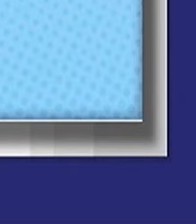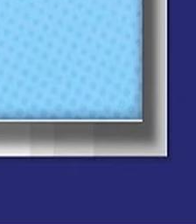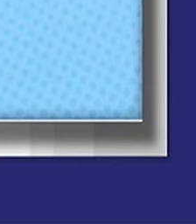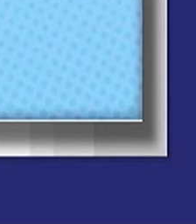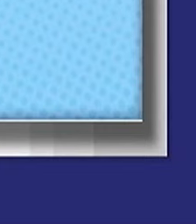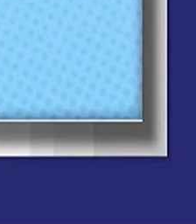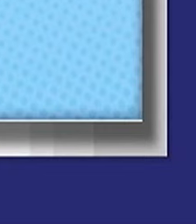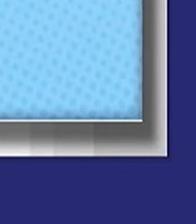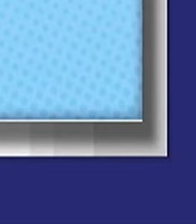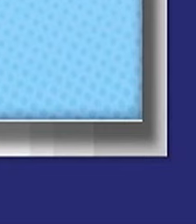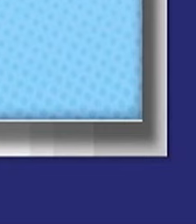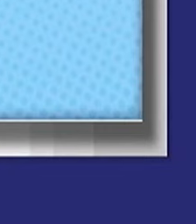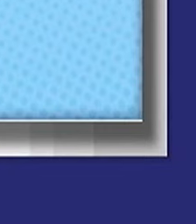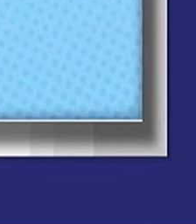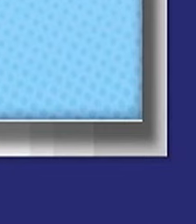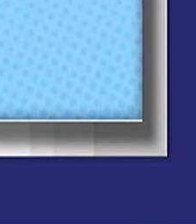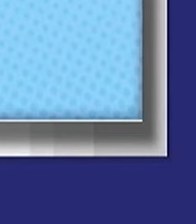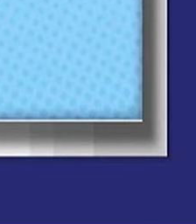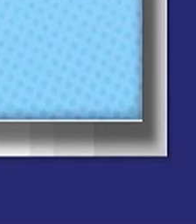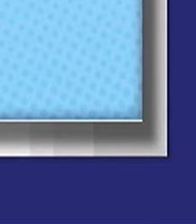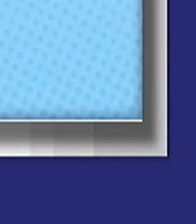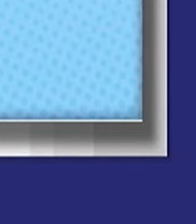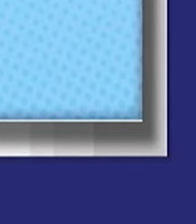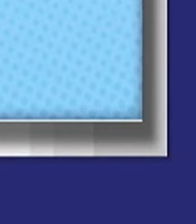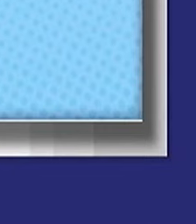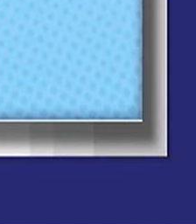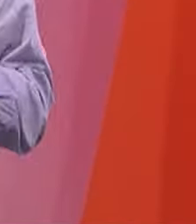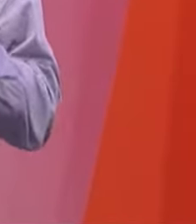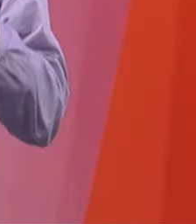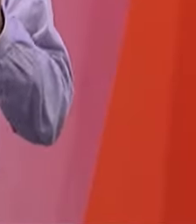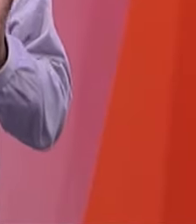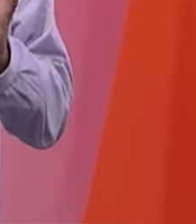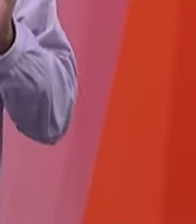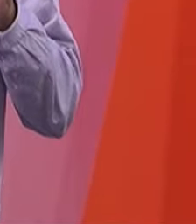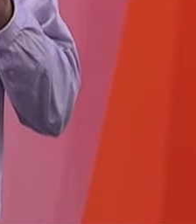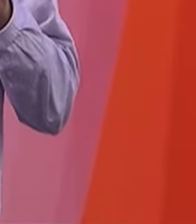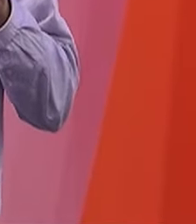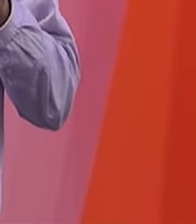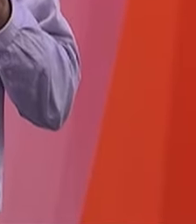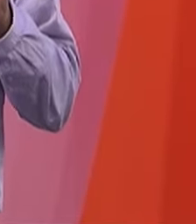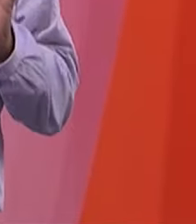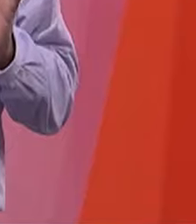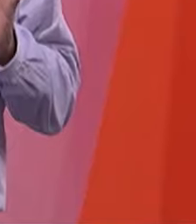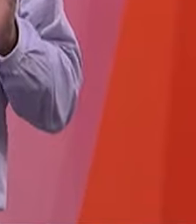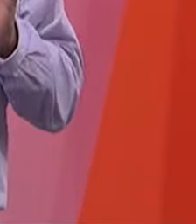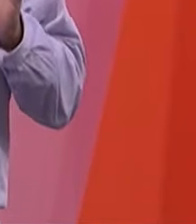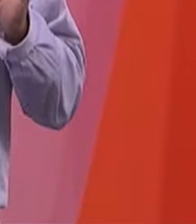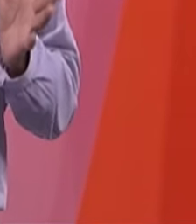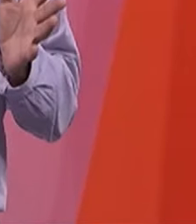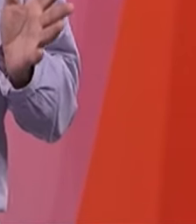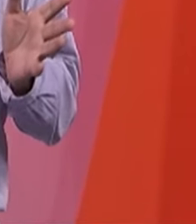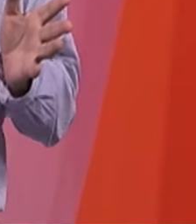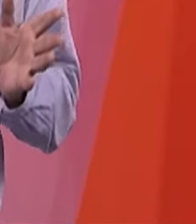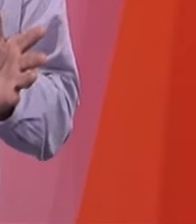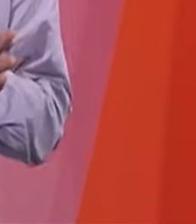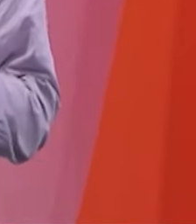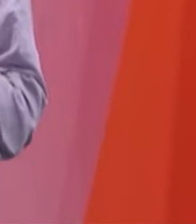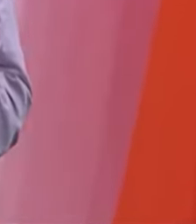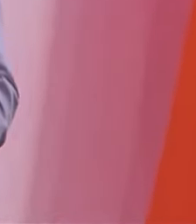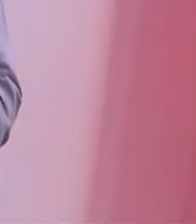Bolívar. Recuerda que el verbo to be es ser o estar dependiendo del contexto. Y fíjense el detalle de lo que es el verbo